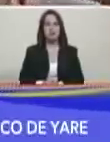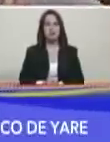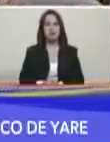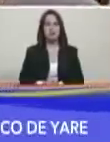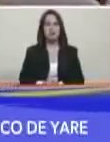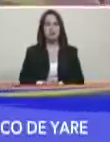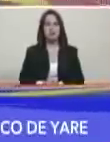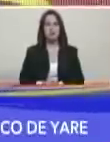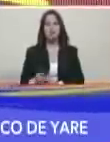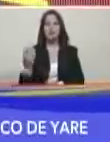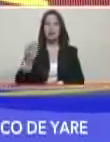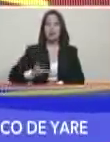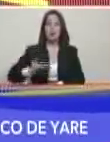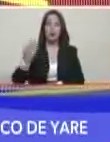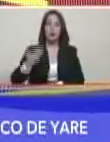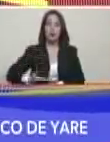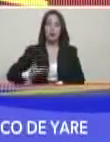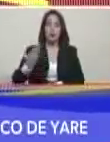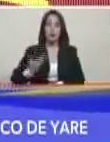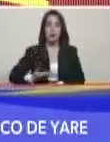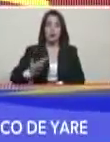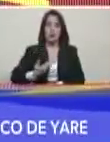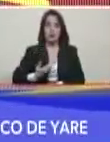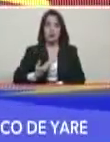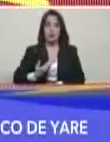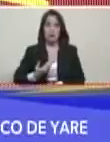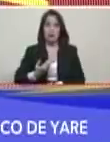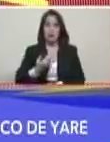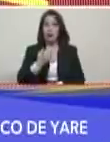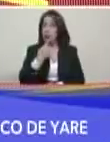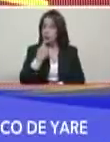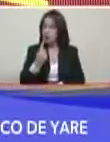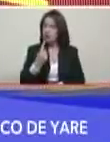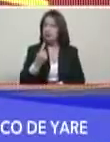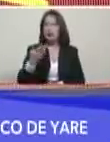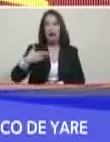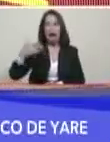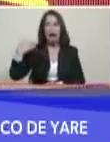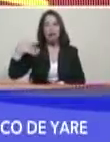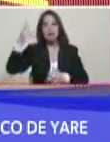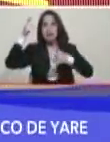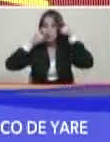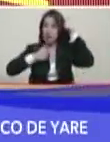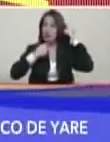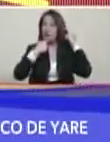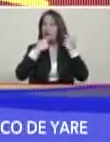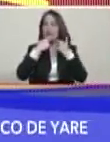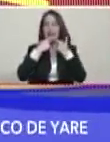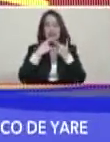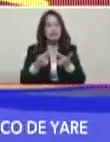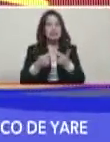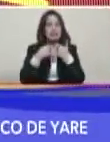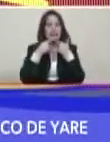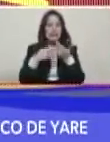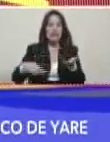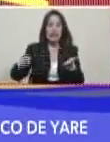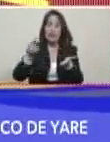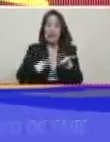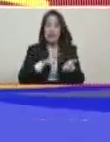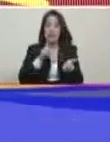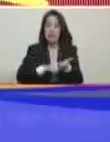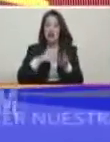Es muy importante lo que yo he venido afirmando. El comandante Chávez insistía mucho en la construcción del